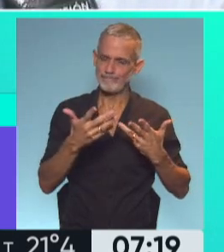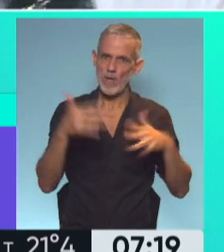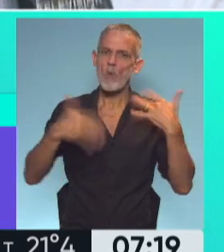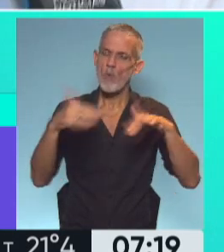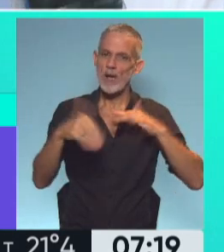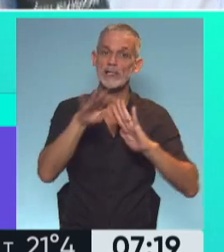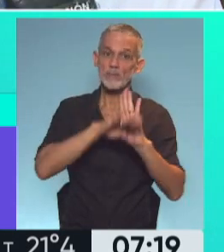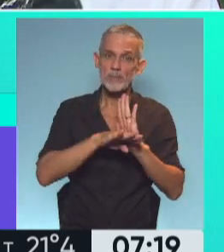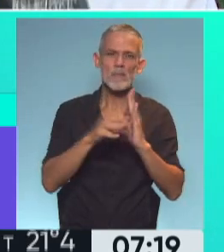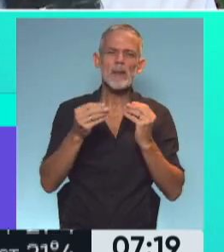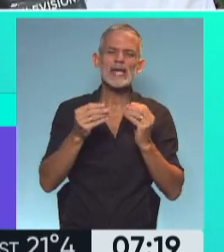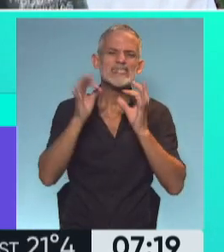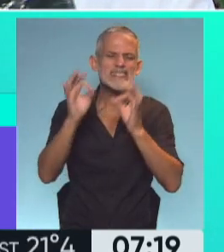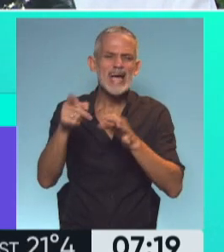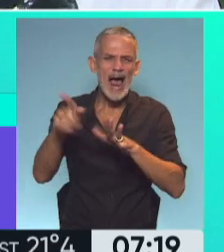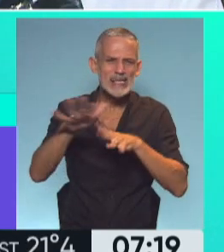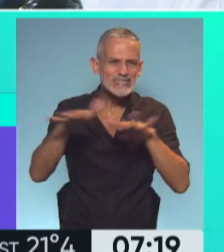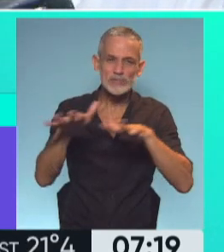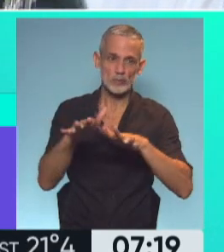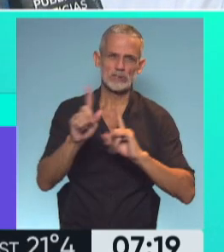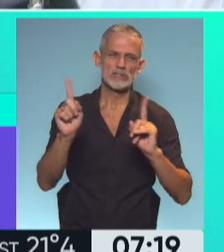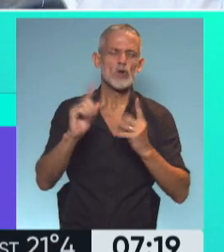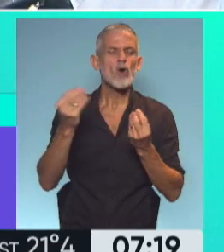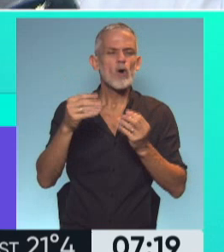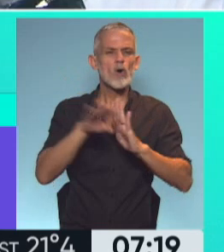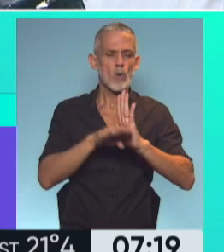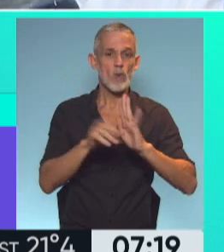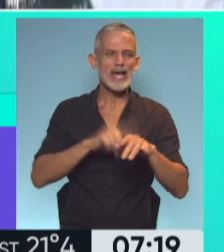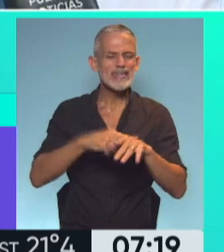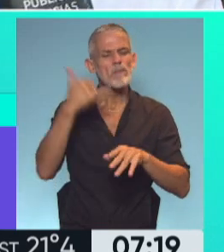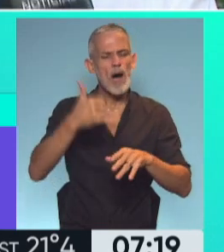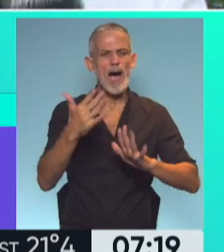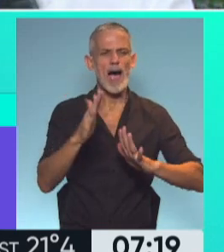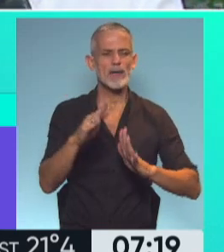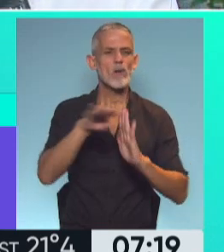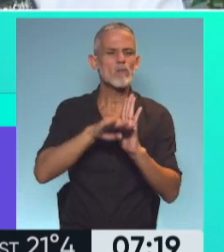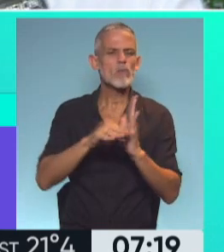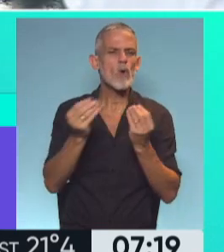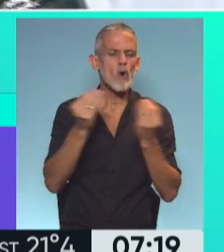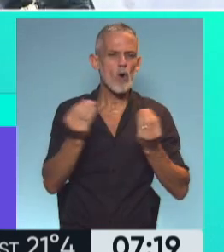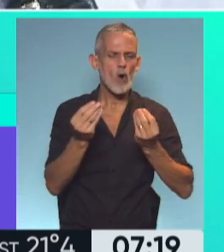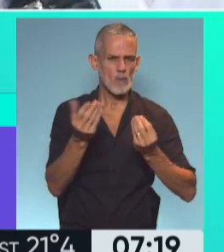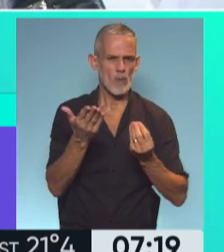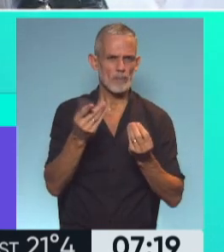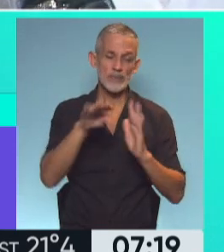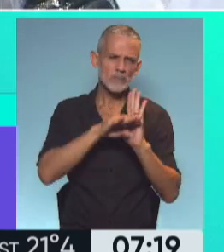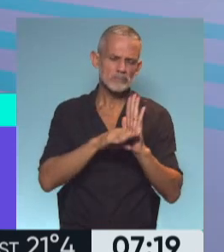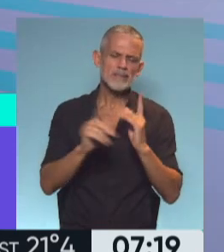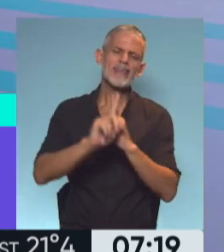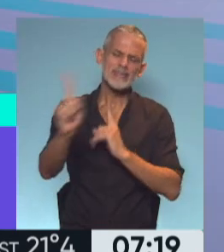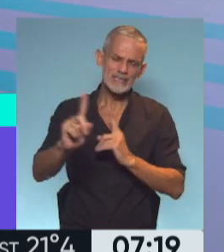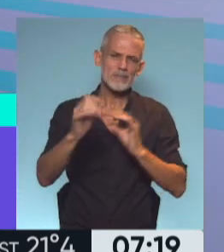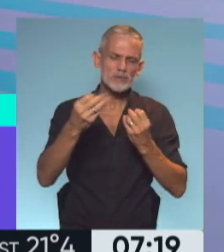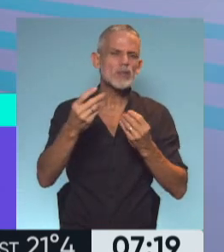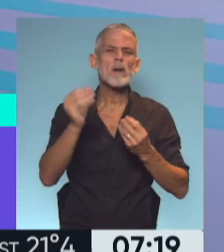tomar medidas para evitar esa situación. ¿Qué medidas serían? Y estamos a tiempo. Doctor, esta situación es evitable. Más allá de las medidas de distanciamiento social,